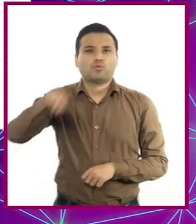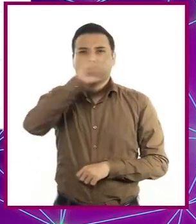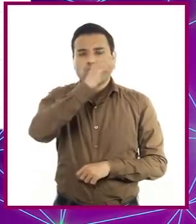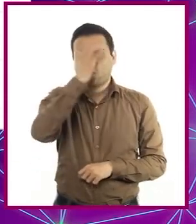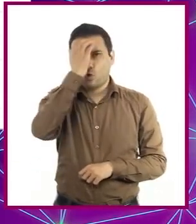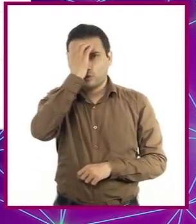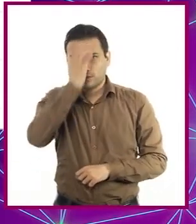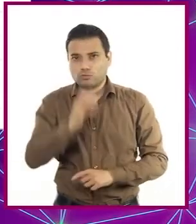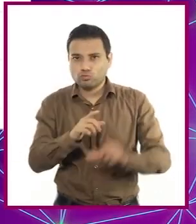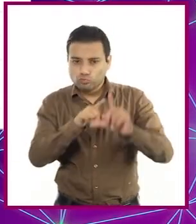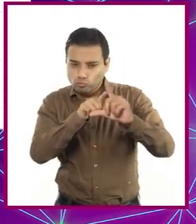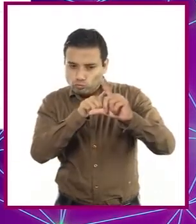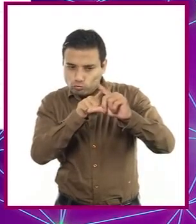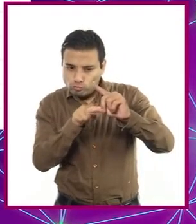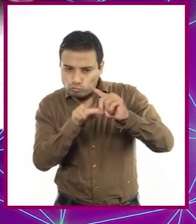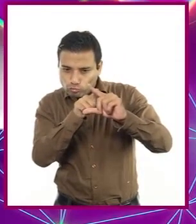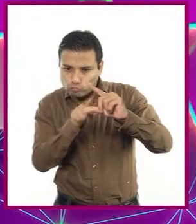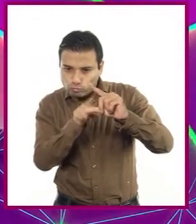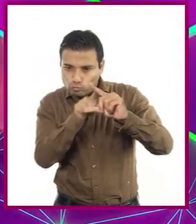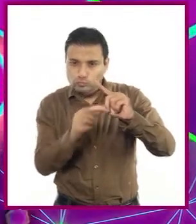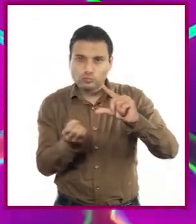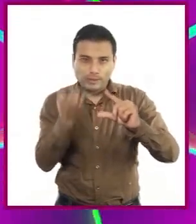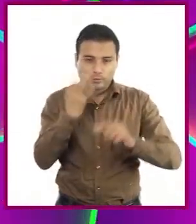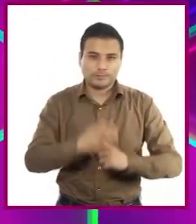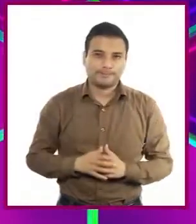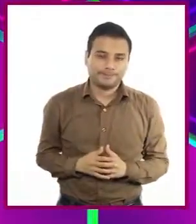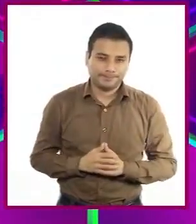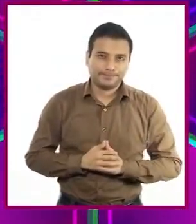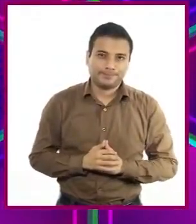de inclinación de nuestra recta graficada.